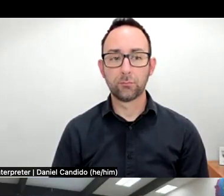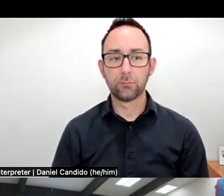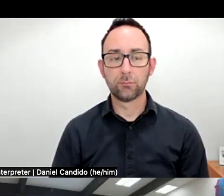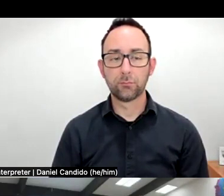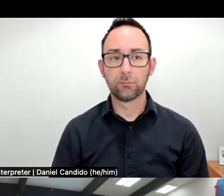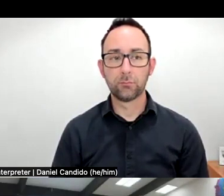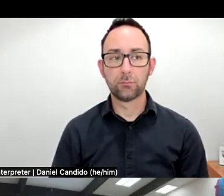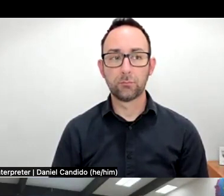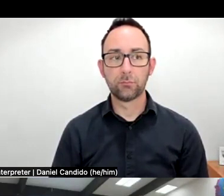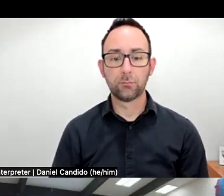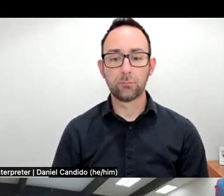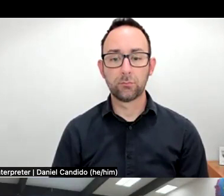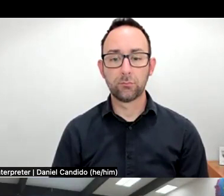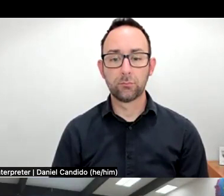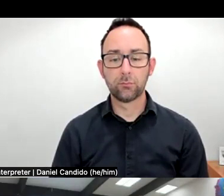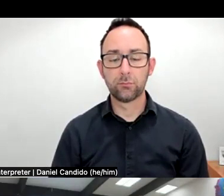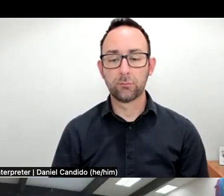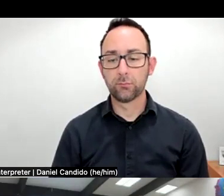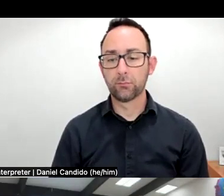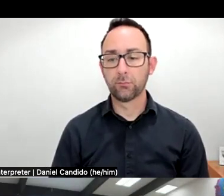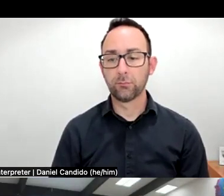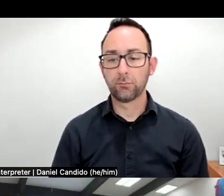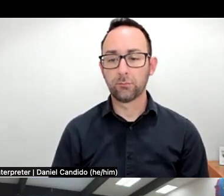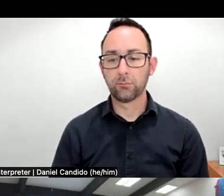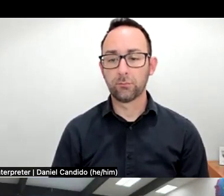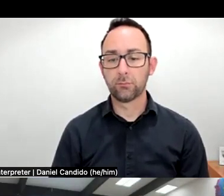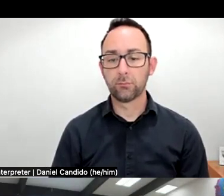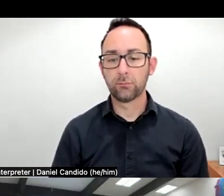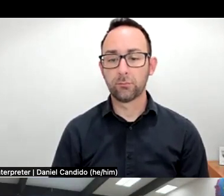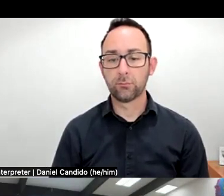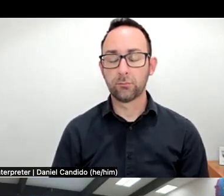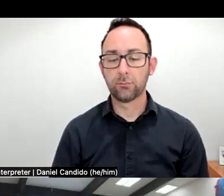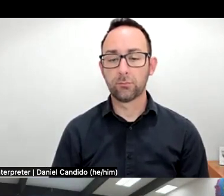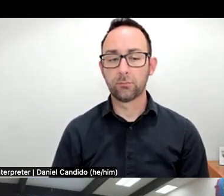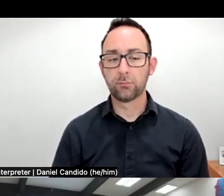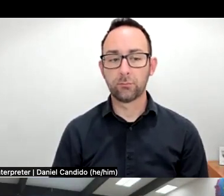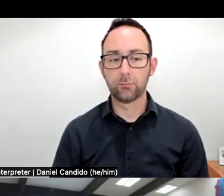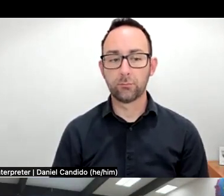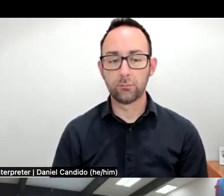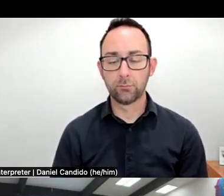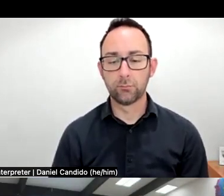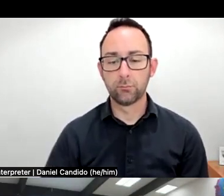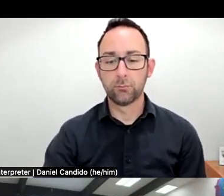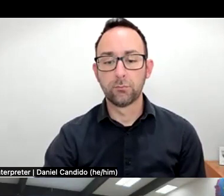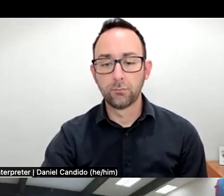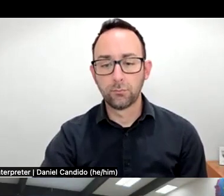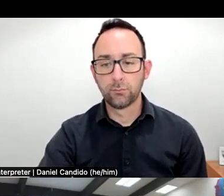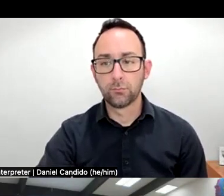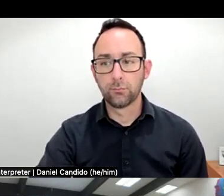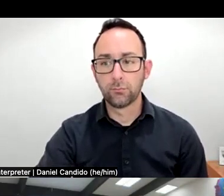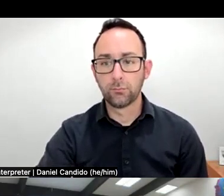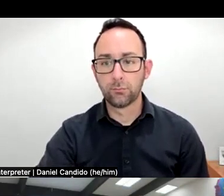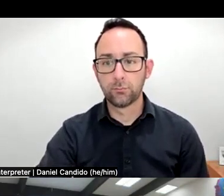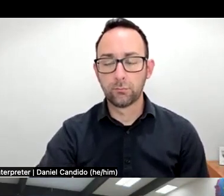tres puntos en la esquina inferior derecha de la pantalla. Seleccione Language Interpretation, interpretación del